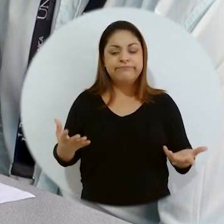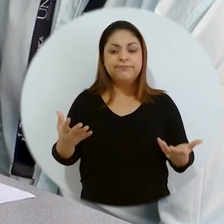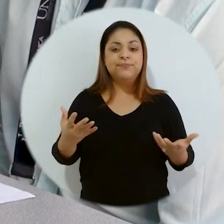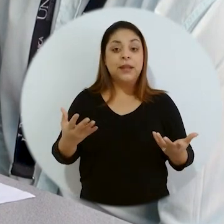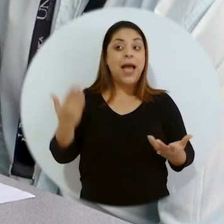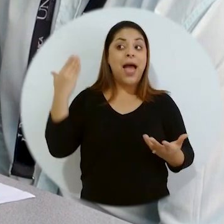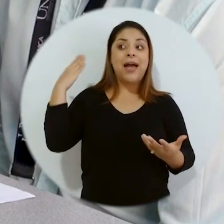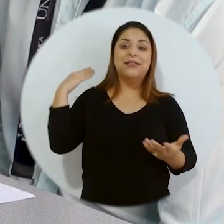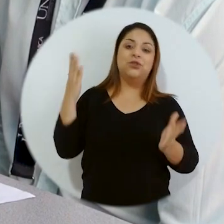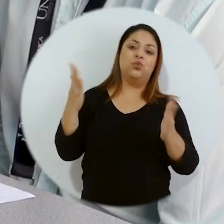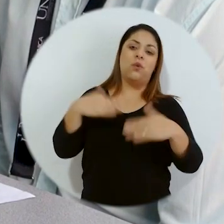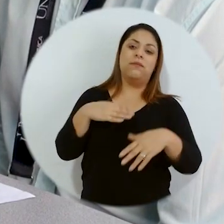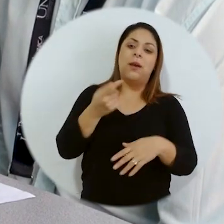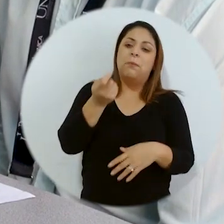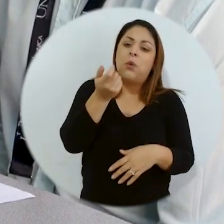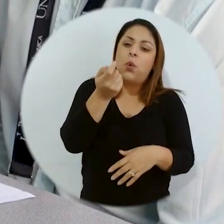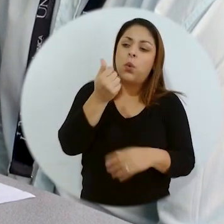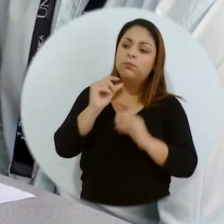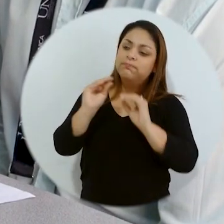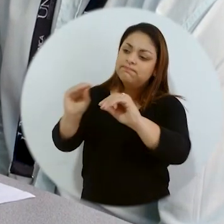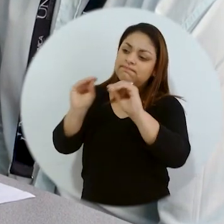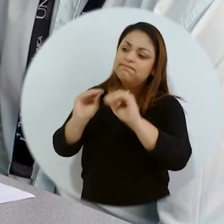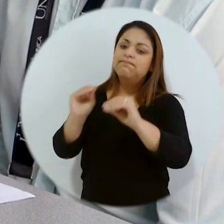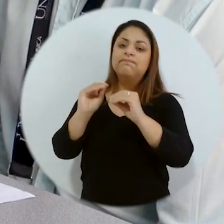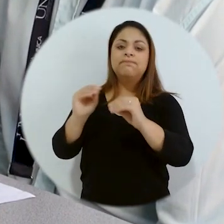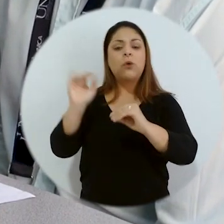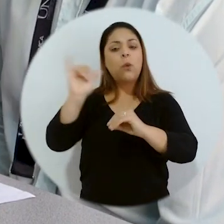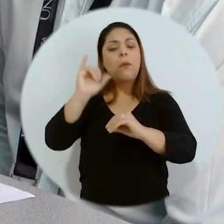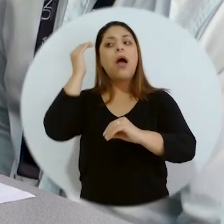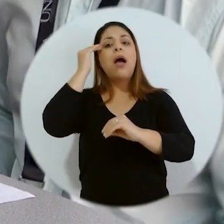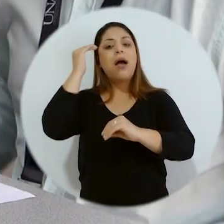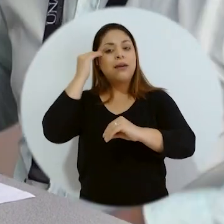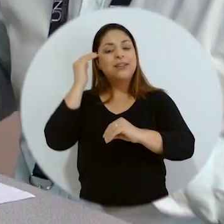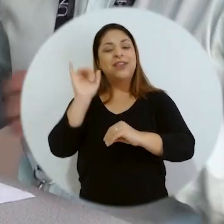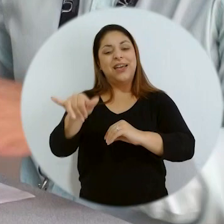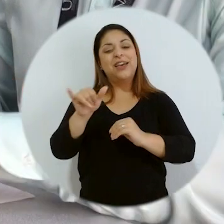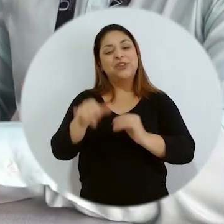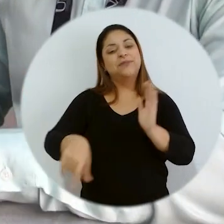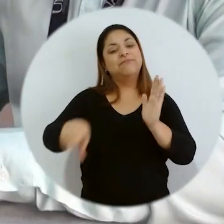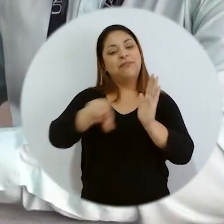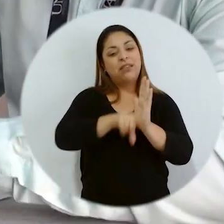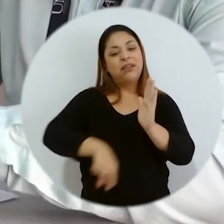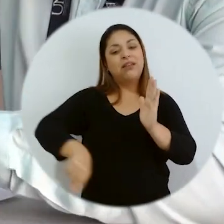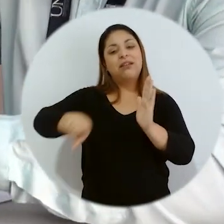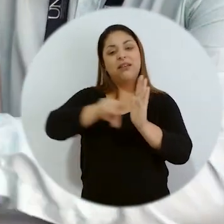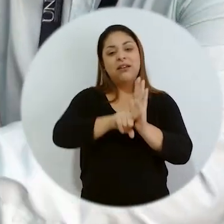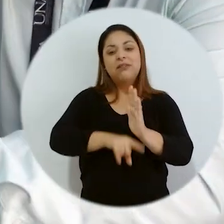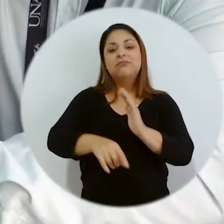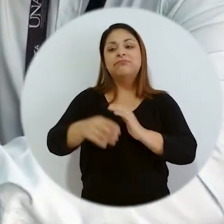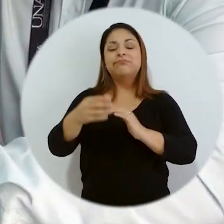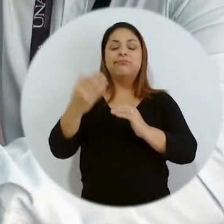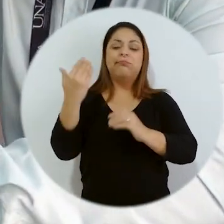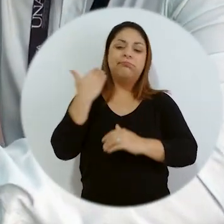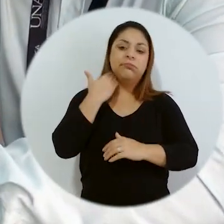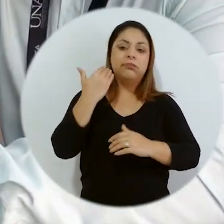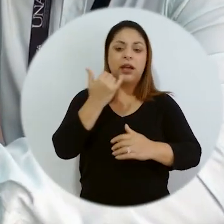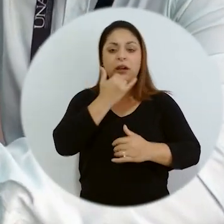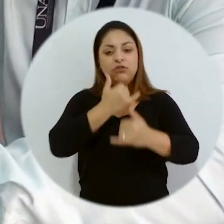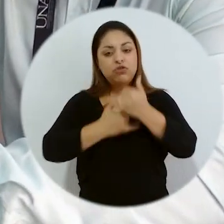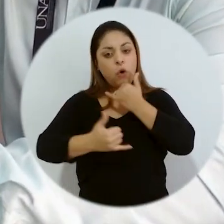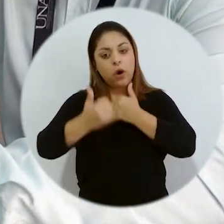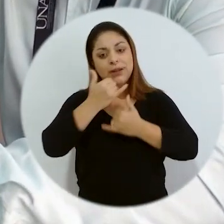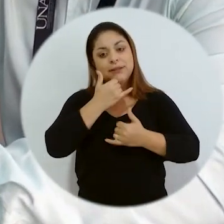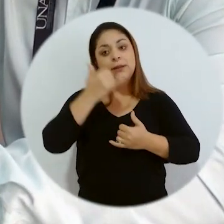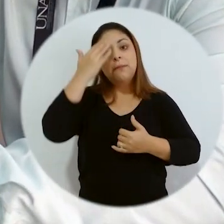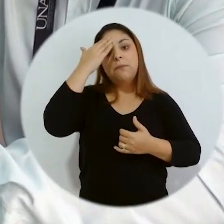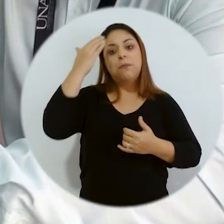tanto énfasis en la capacitación o en la información sobre el tema de discapacidad, entonces eso pues promovía tal vez que se cometieran algunos